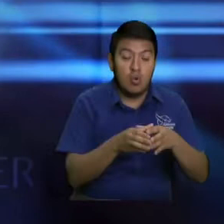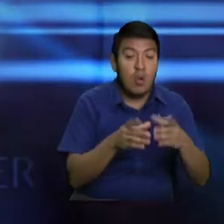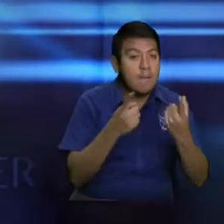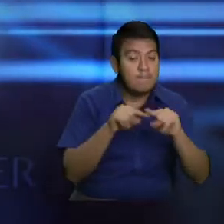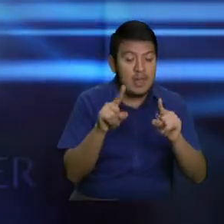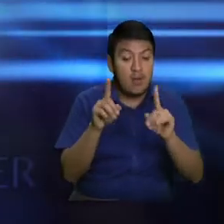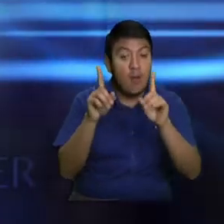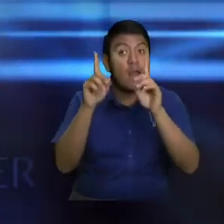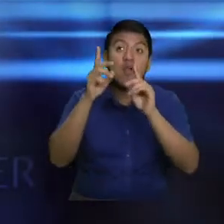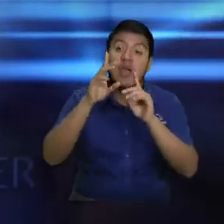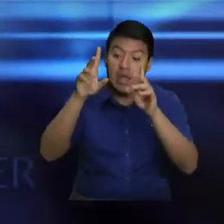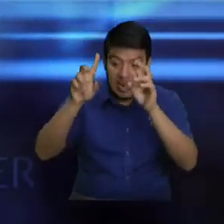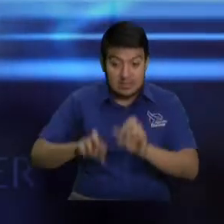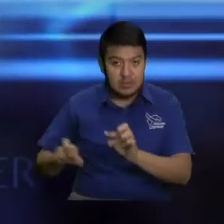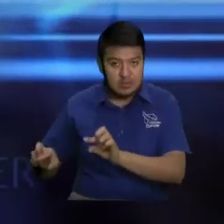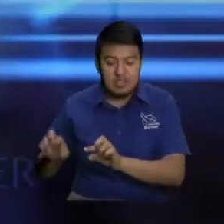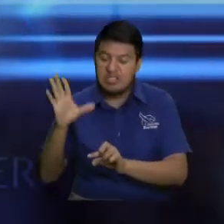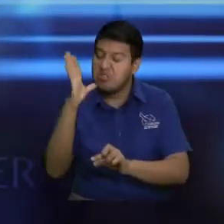¿Quién lo está diciendo?